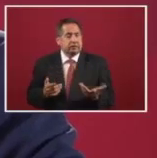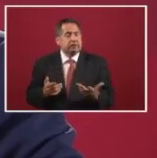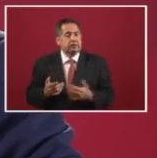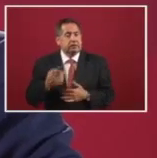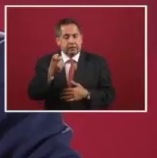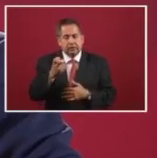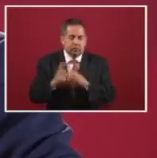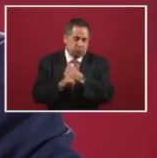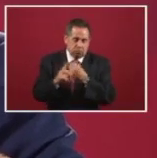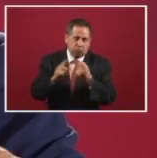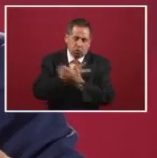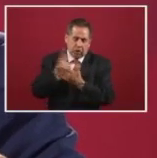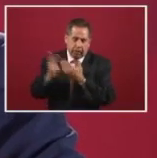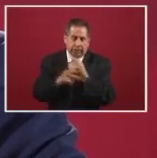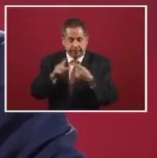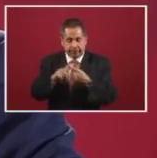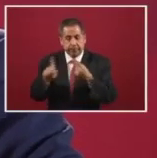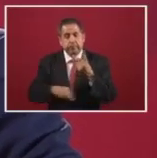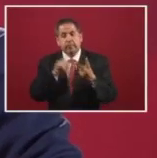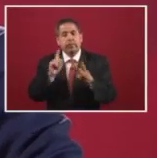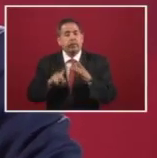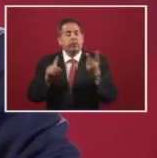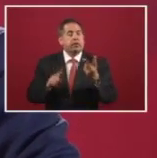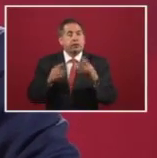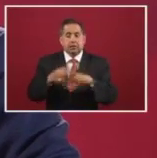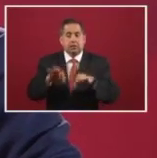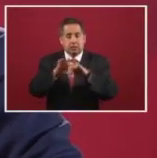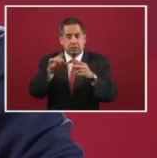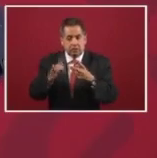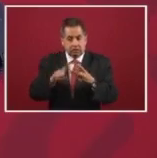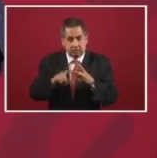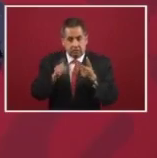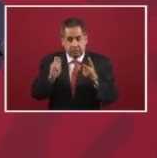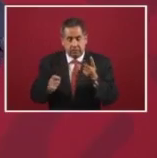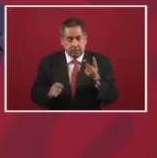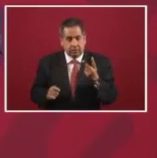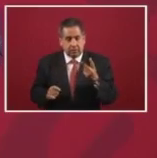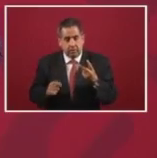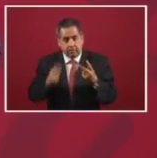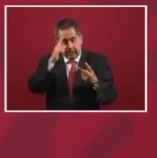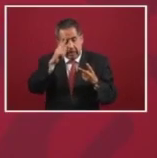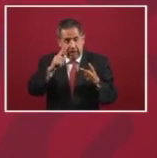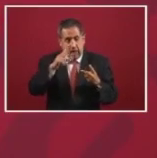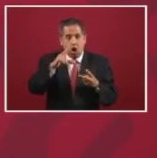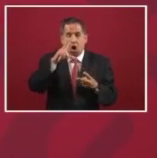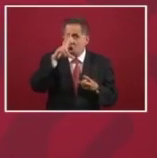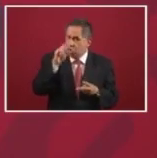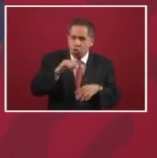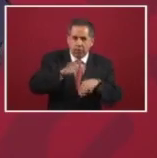es un programa. Otro programa importante es contra la violencia